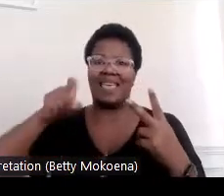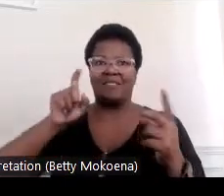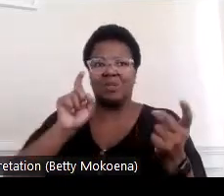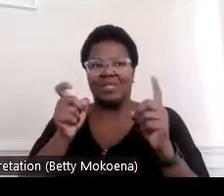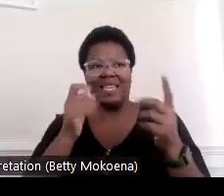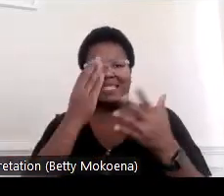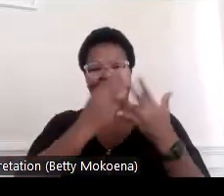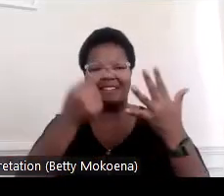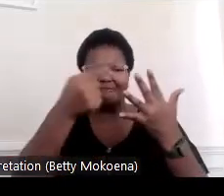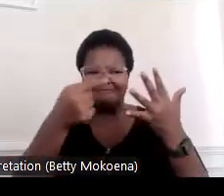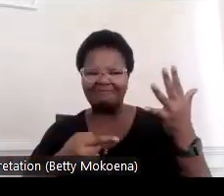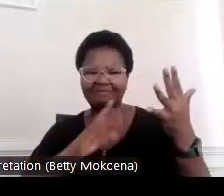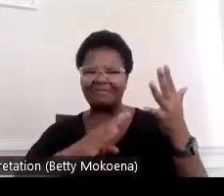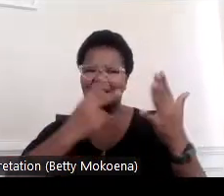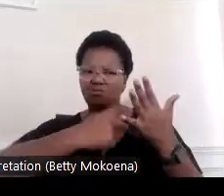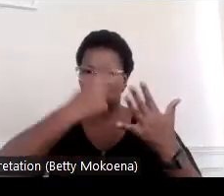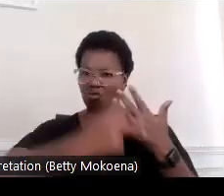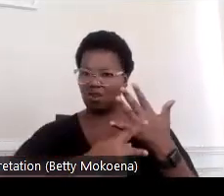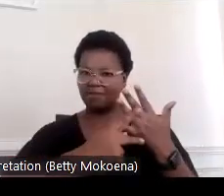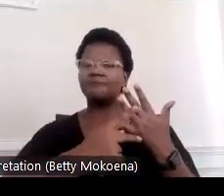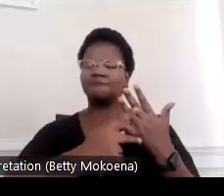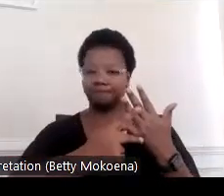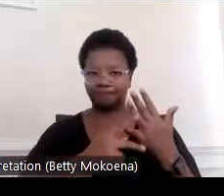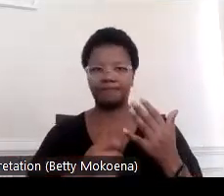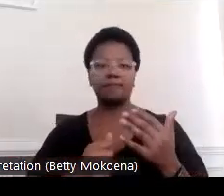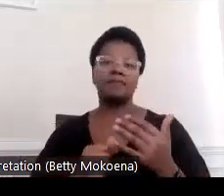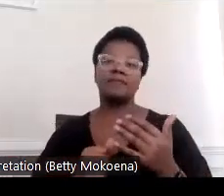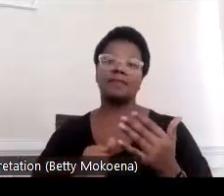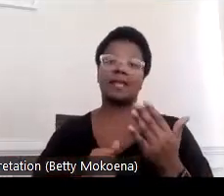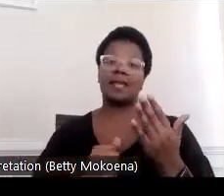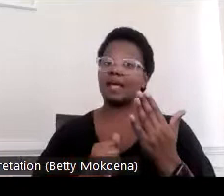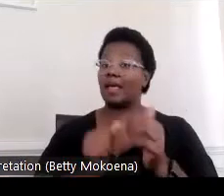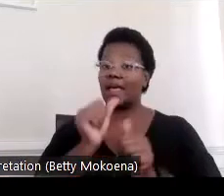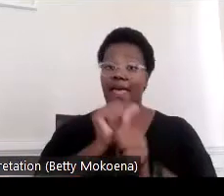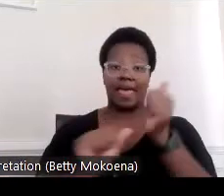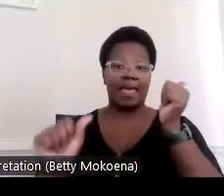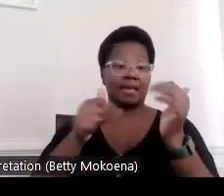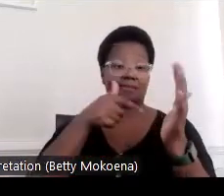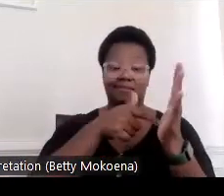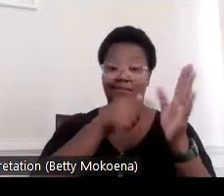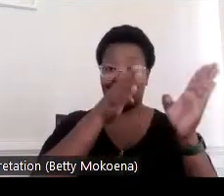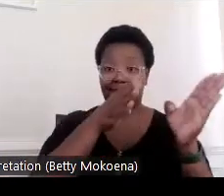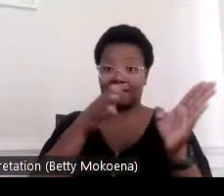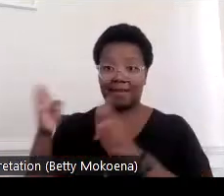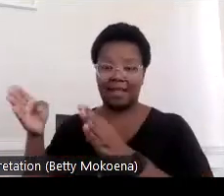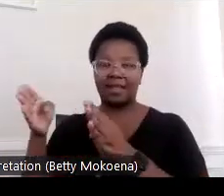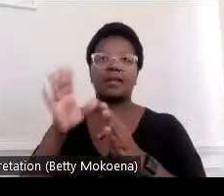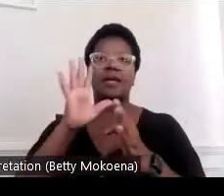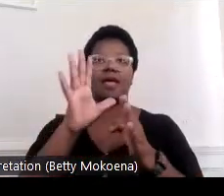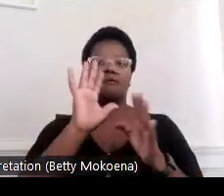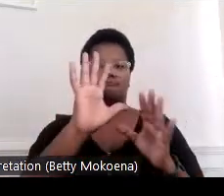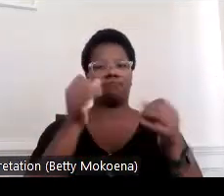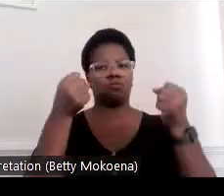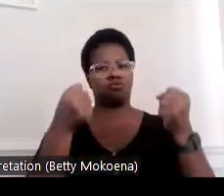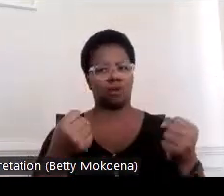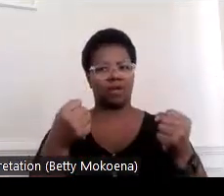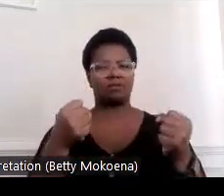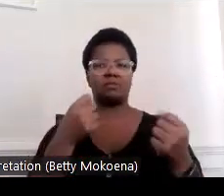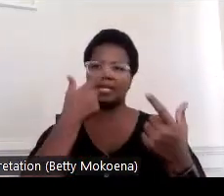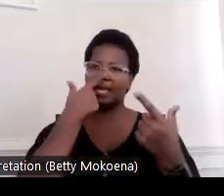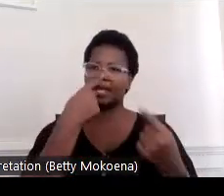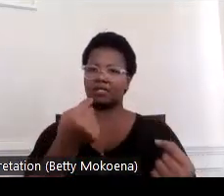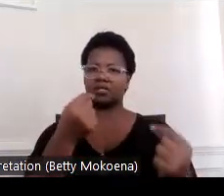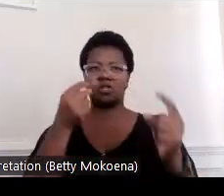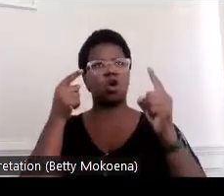servicio y decir mira tal vez necesita un cambio o hay que modificarlo verdad y cada plan centrada persona tiene incluir sus